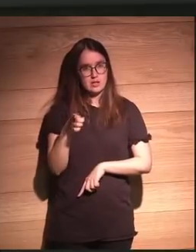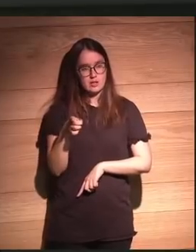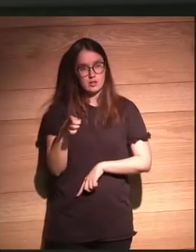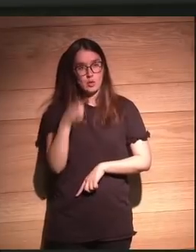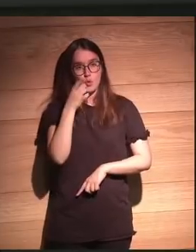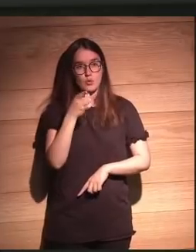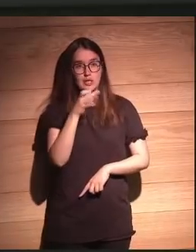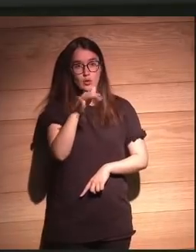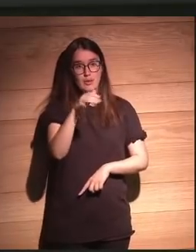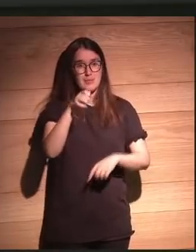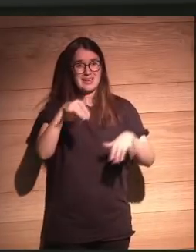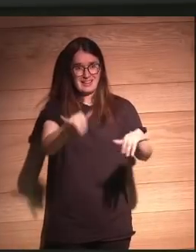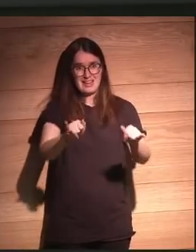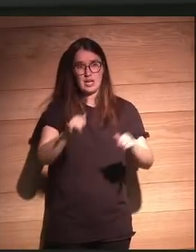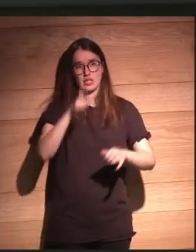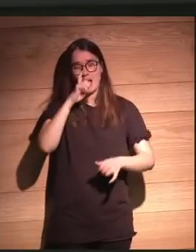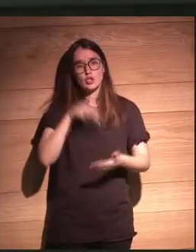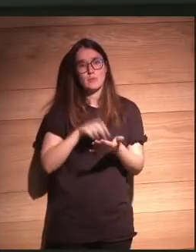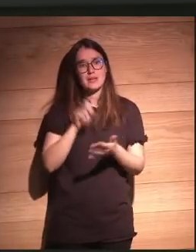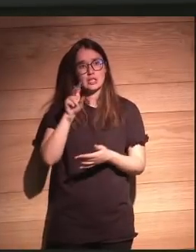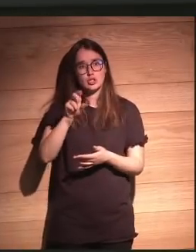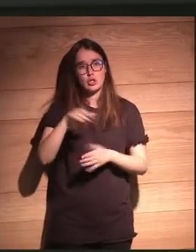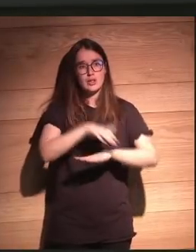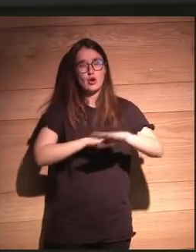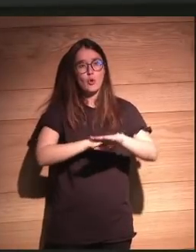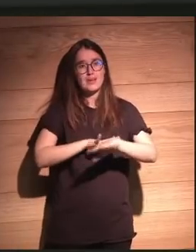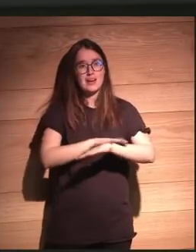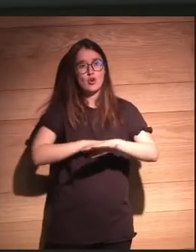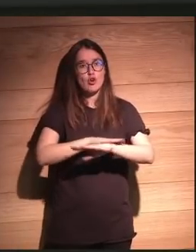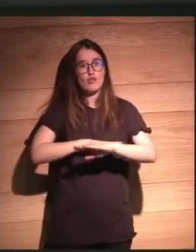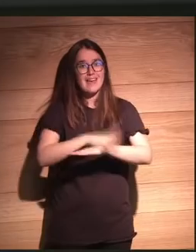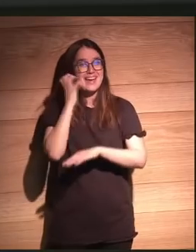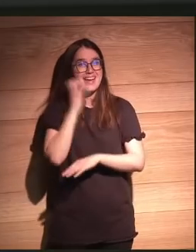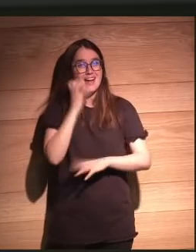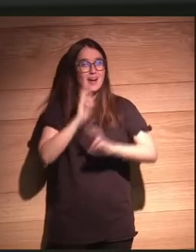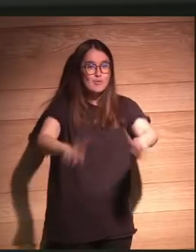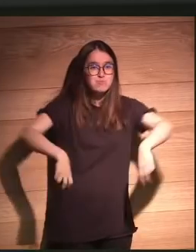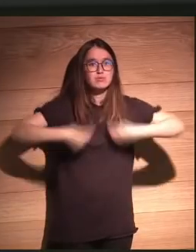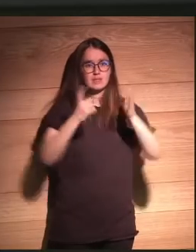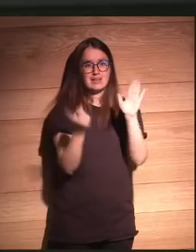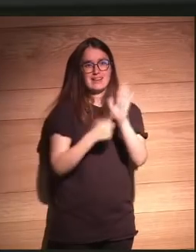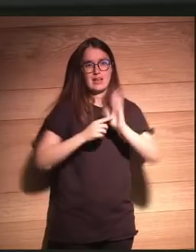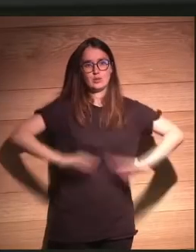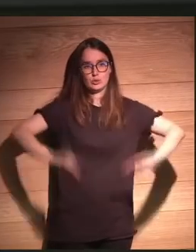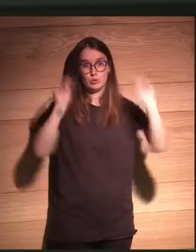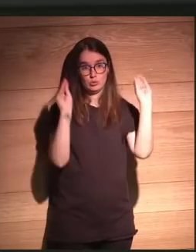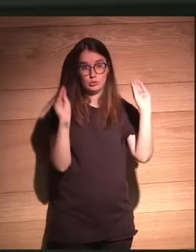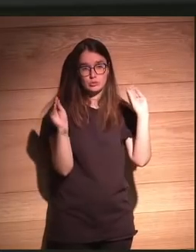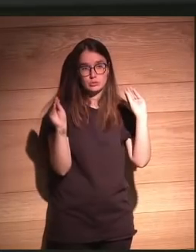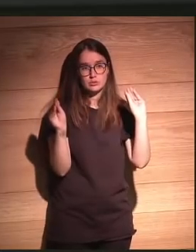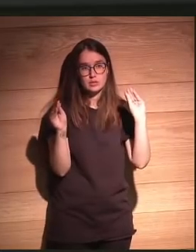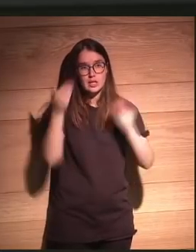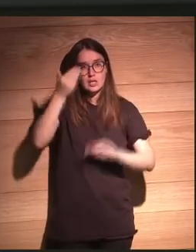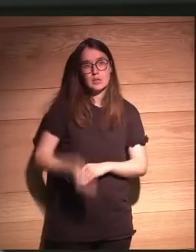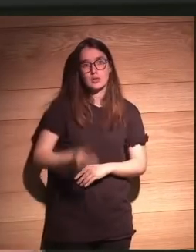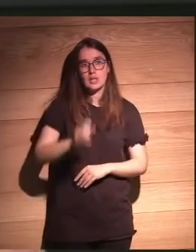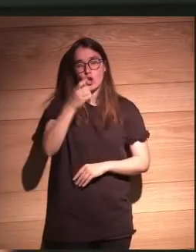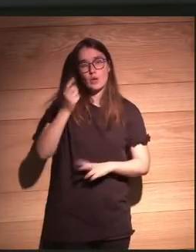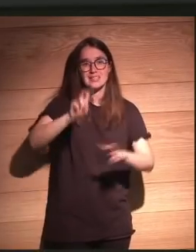sola SOCIMI en este país. Llega en el 2012 el gobierno de Mariano Rajoy y reforma la ley de las SOCIMIs. Y lo más importante